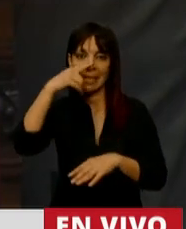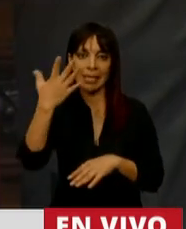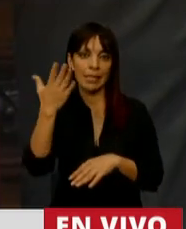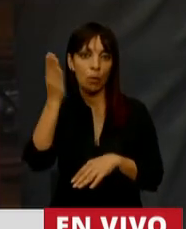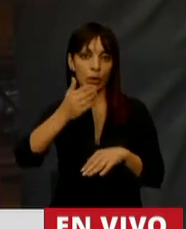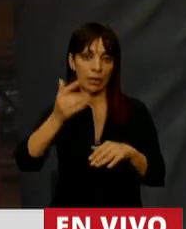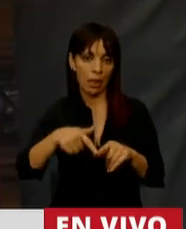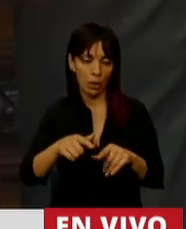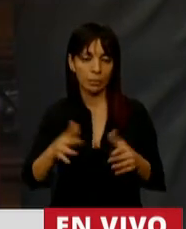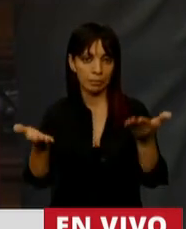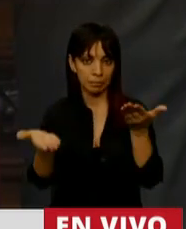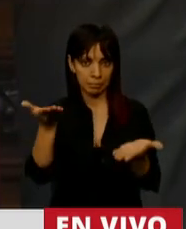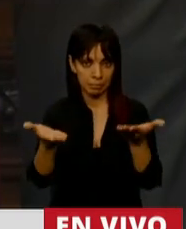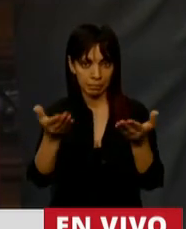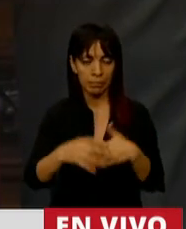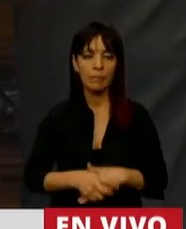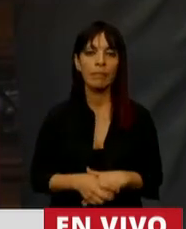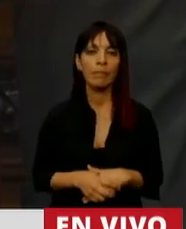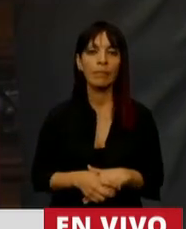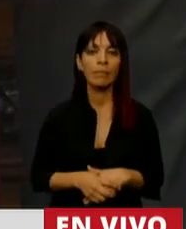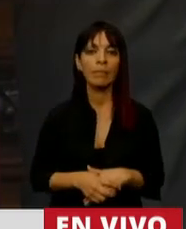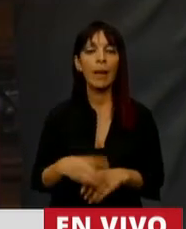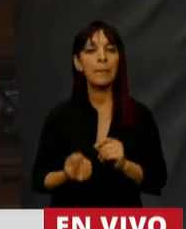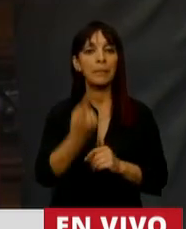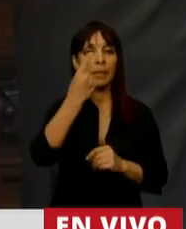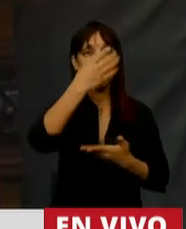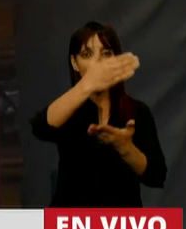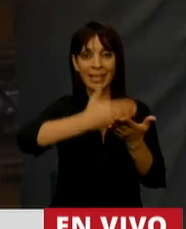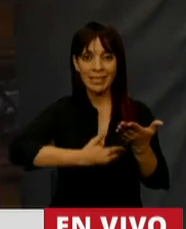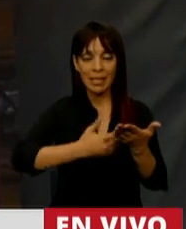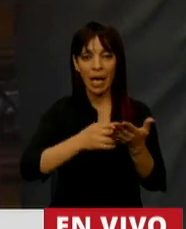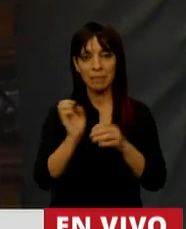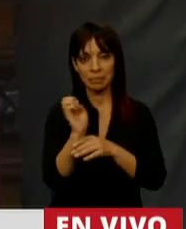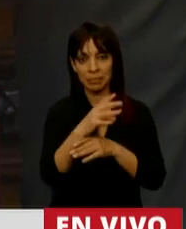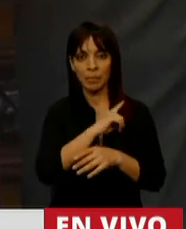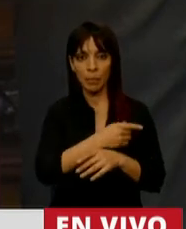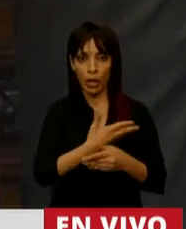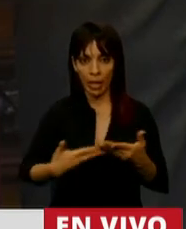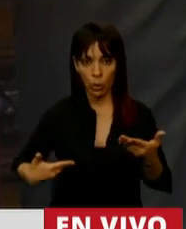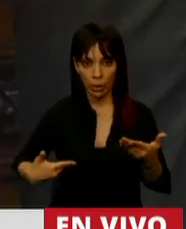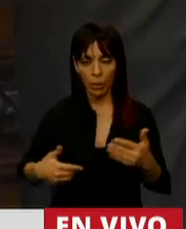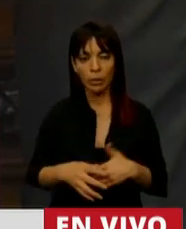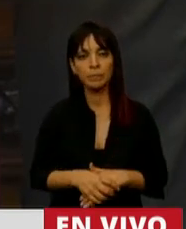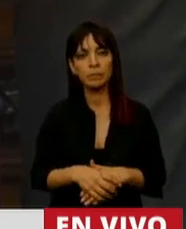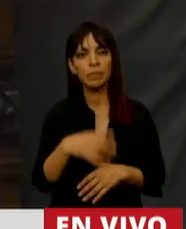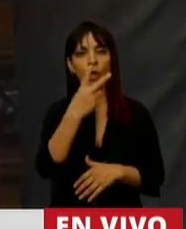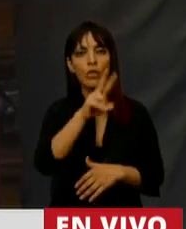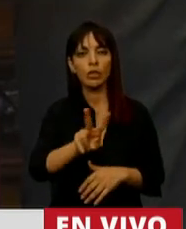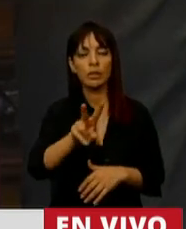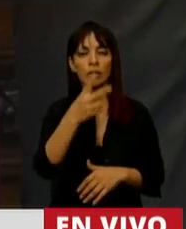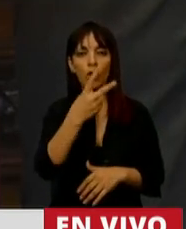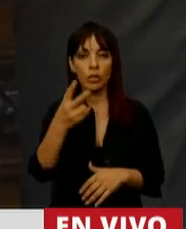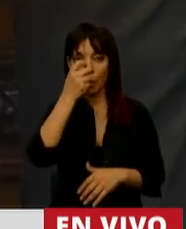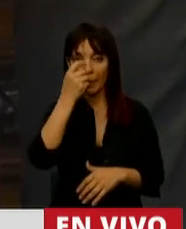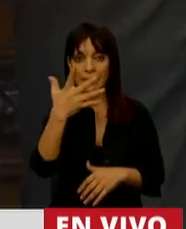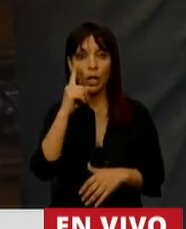Y para ello, de acuerdo a la primer planilla que se había enviado del Ejecutivo, a los 225 mil